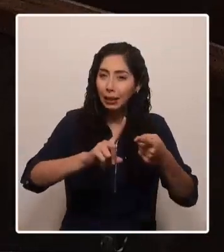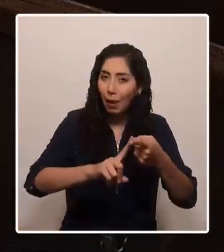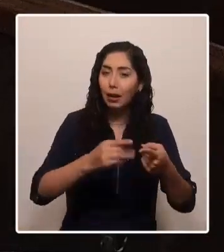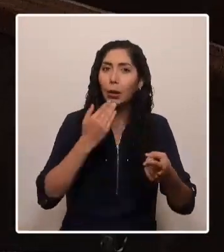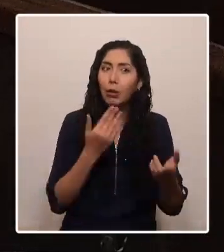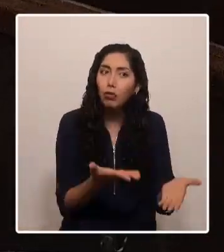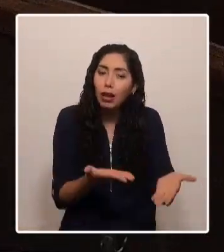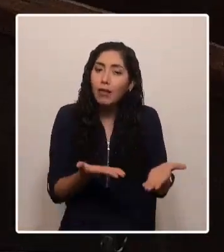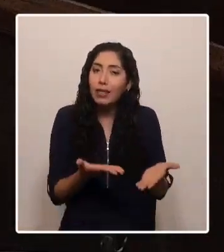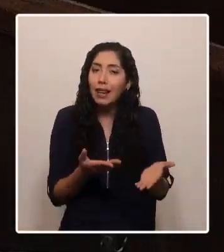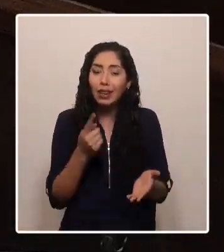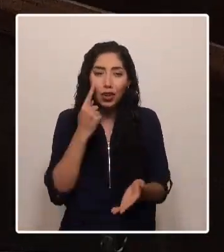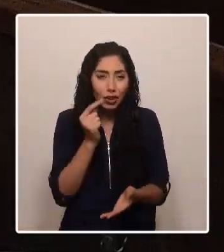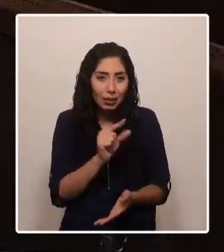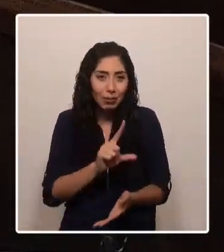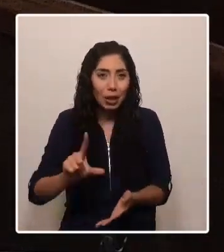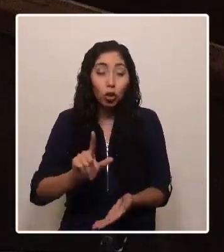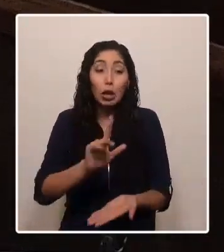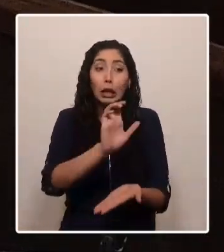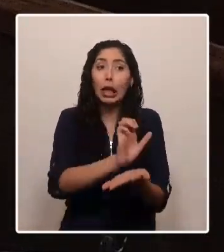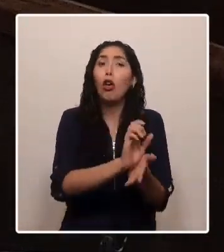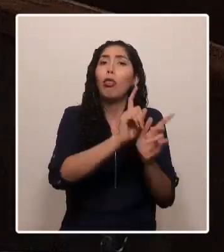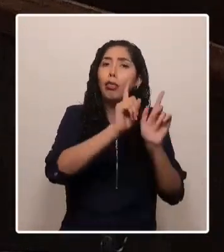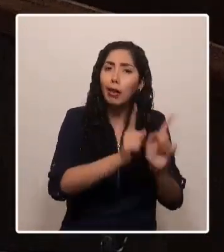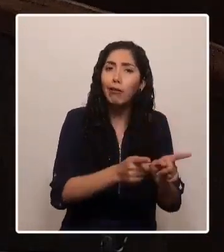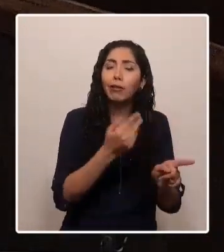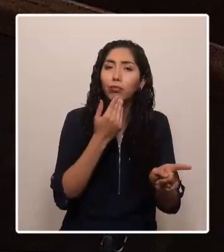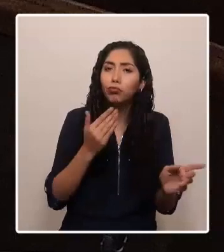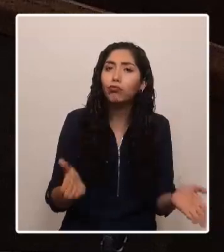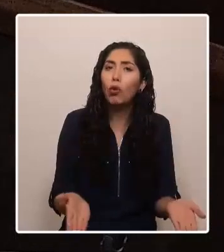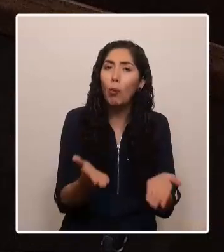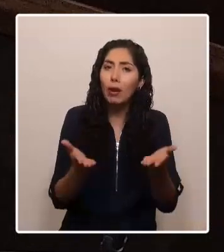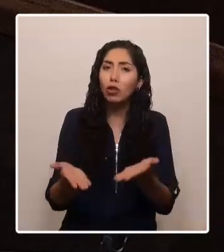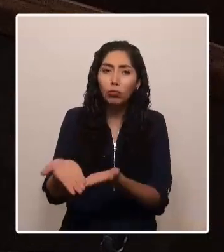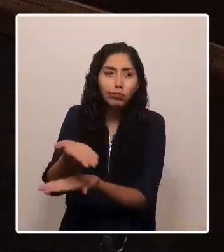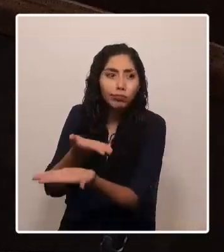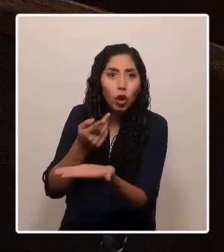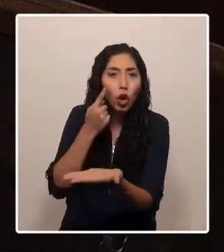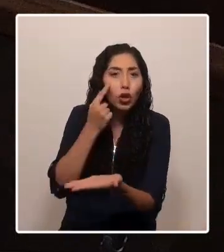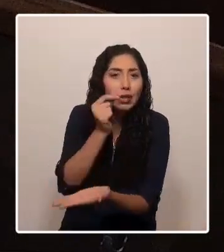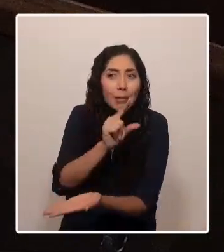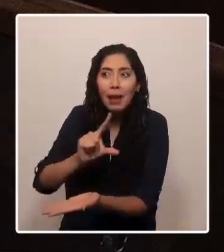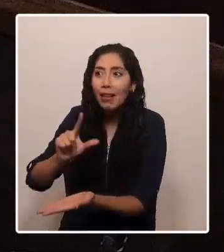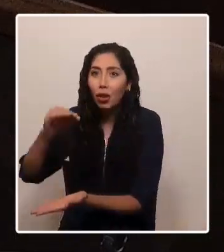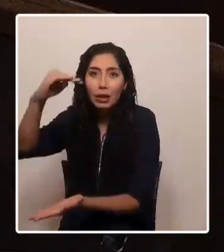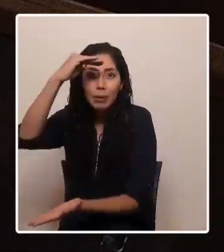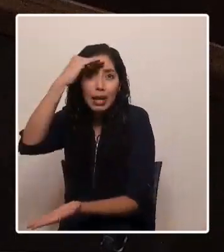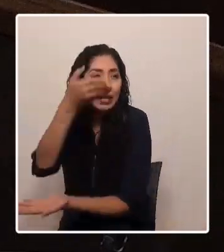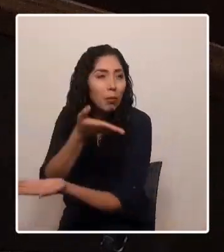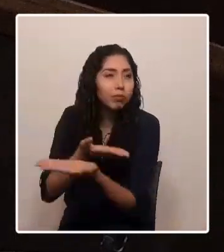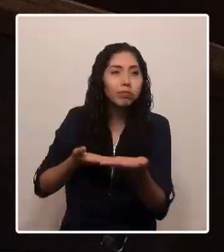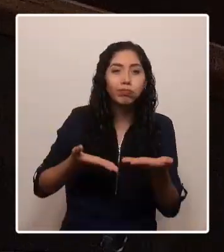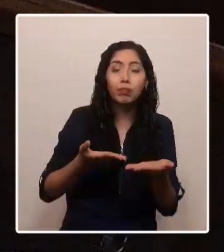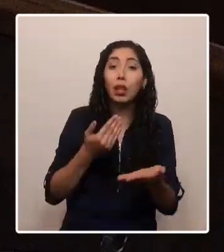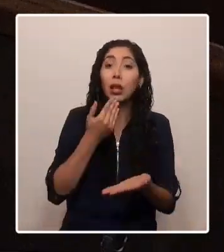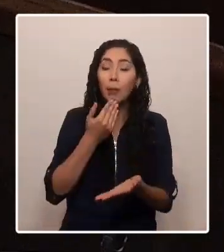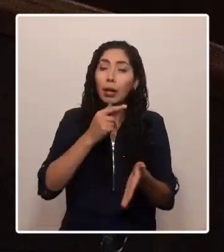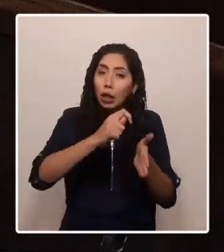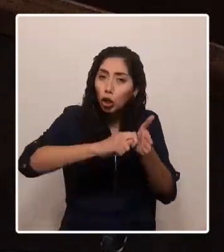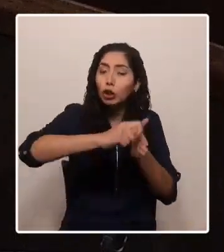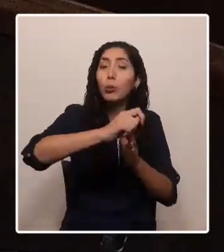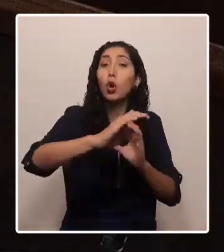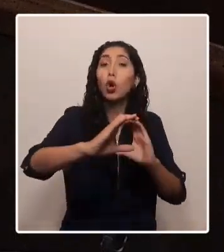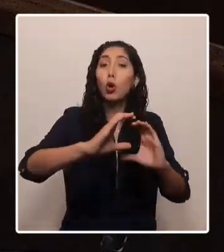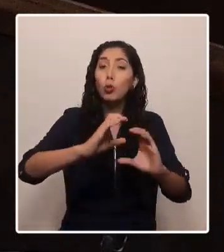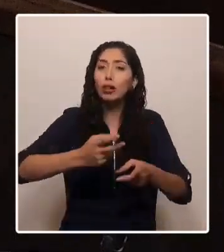Estado respecto a estos mismos, el fomento e intercambio de los conocimientos, así como el reconocimiento de la comunicación del conocimiento,